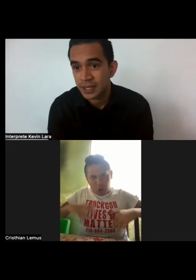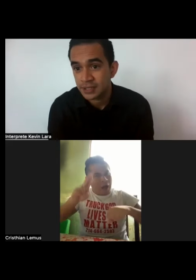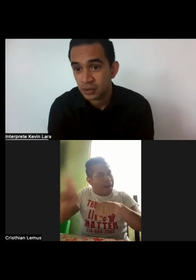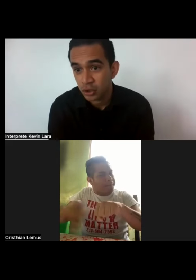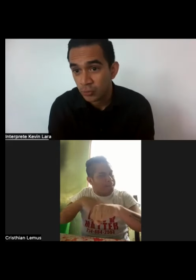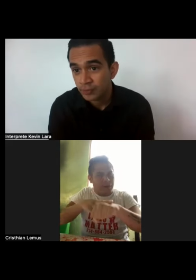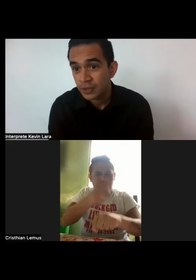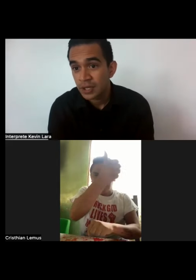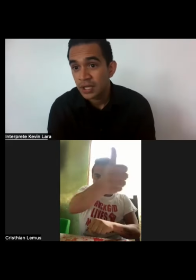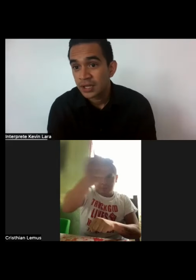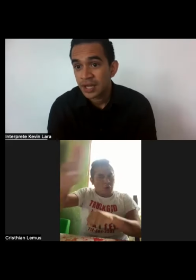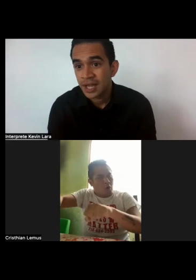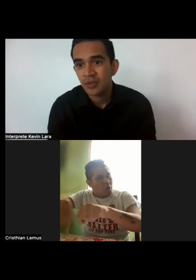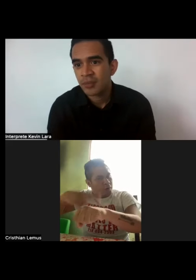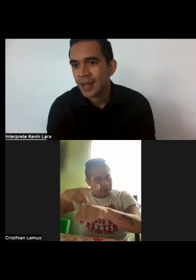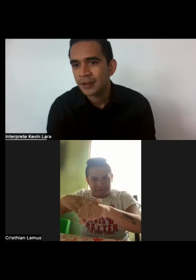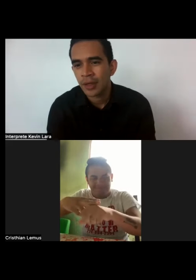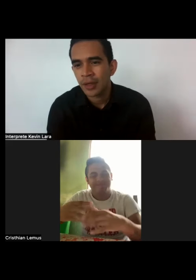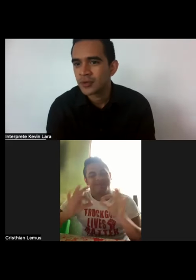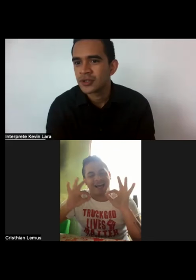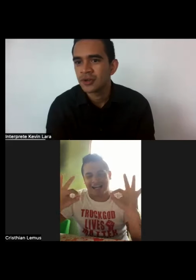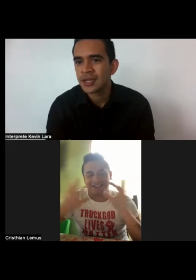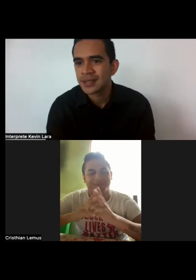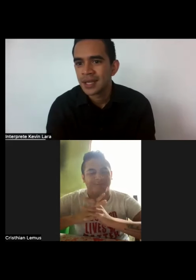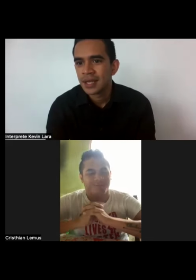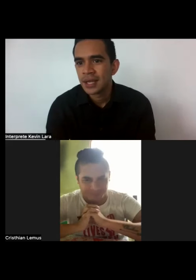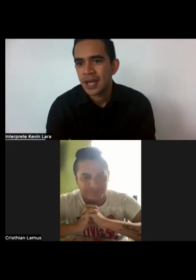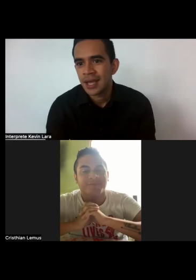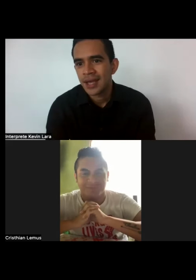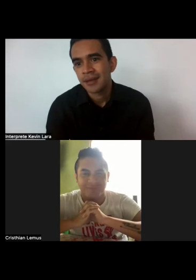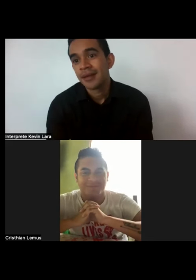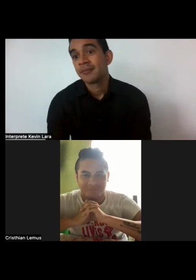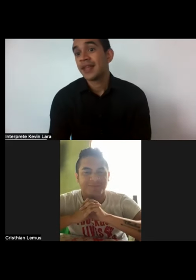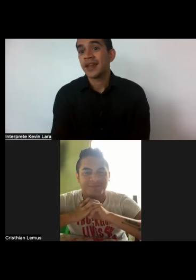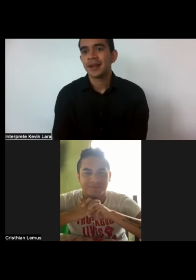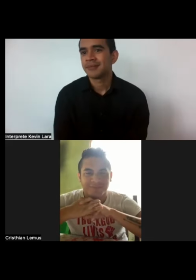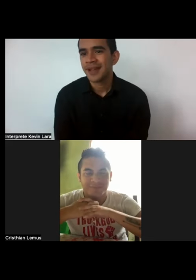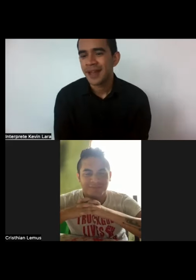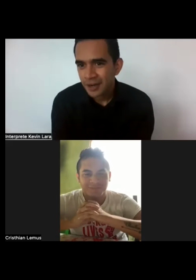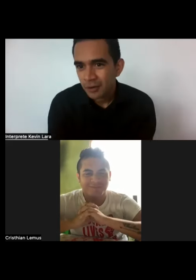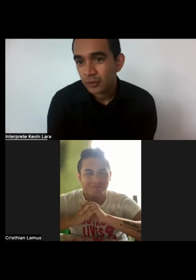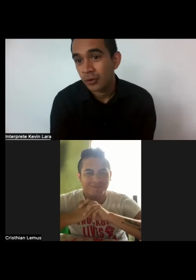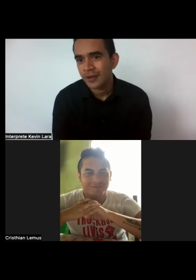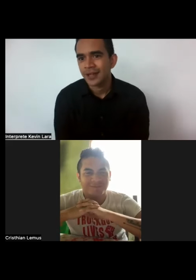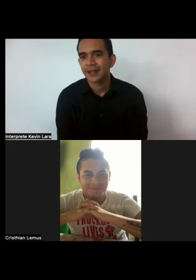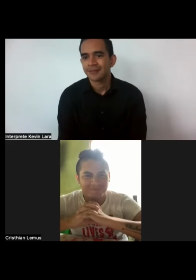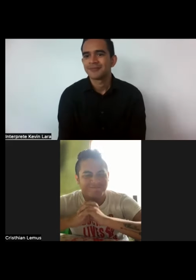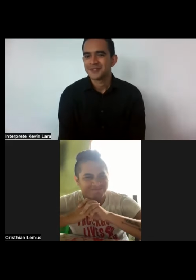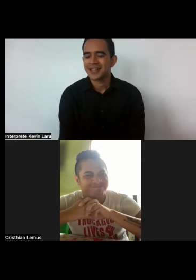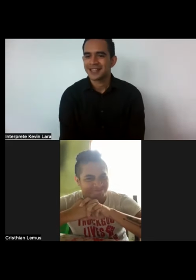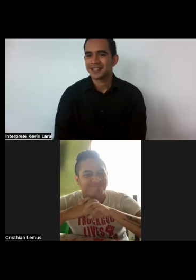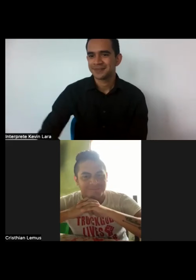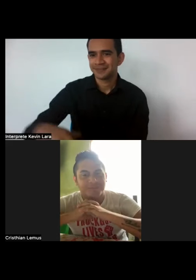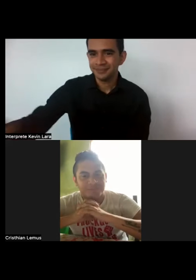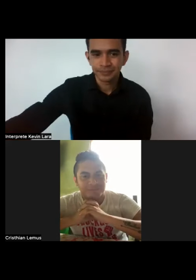pensamiento, pienso yo. Es normal, todas las emociones tienen que ver con todo, ¿verdad?